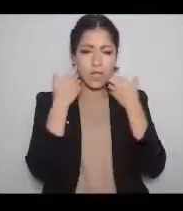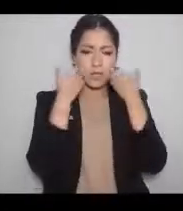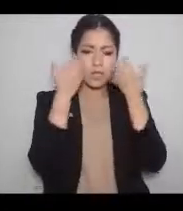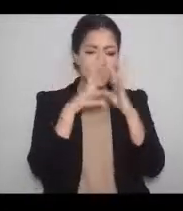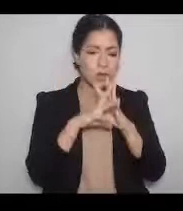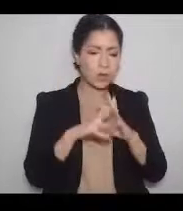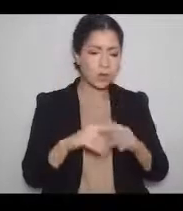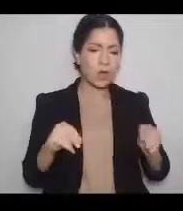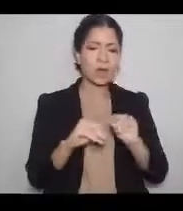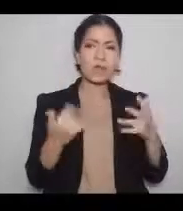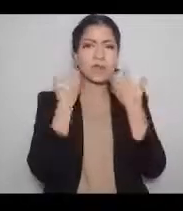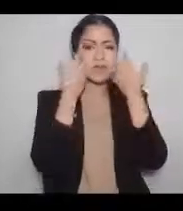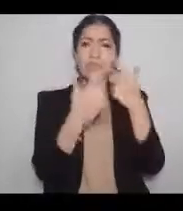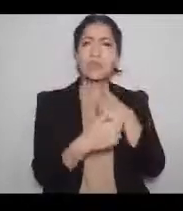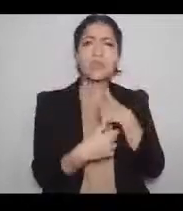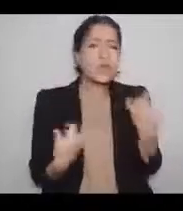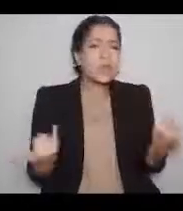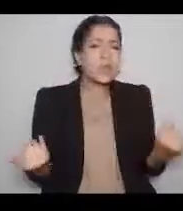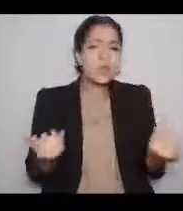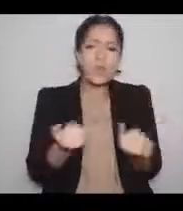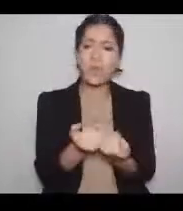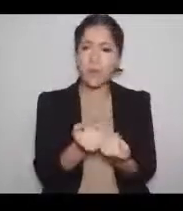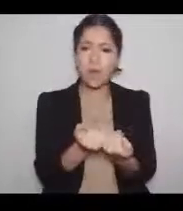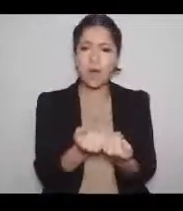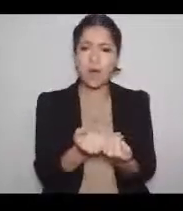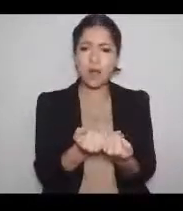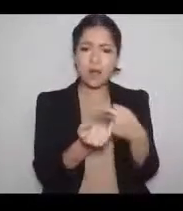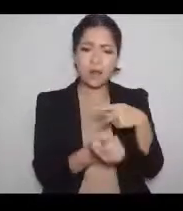Quisiera ser Hamlet.